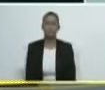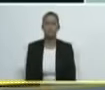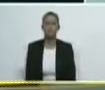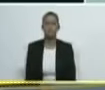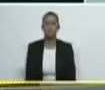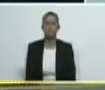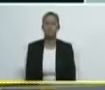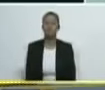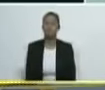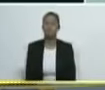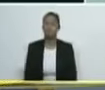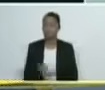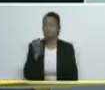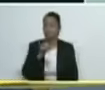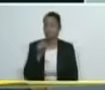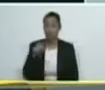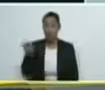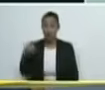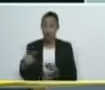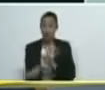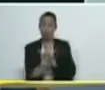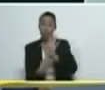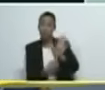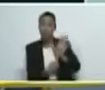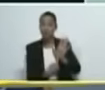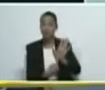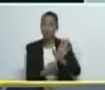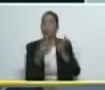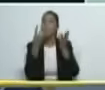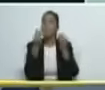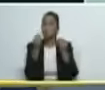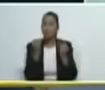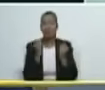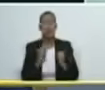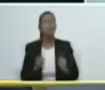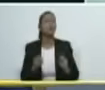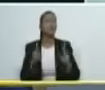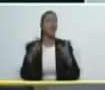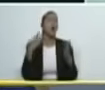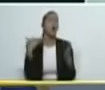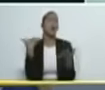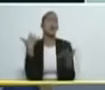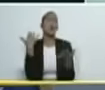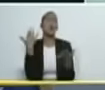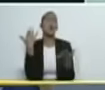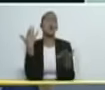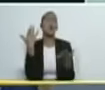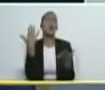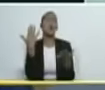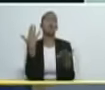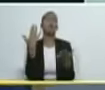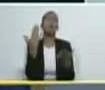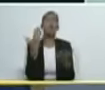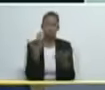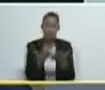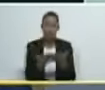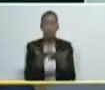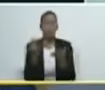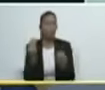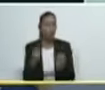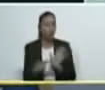Lo demostraron en cada oportunidad que tuvieron de poder en sus manos.